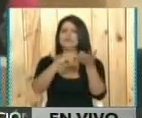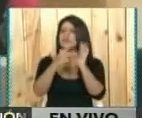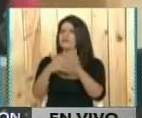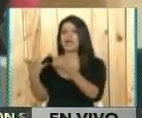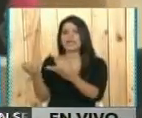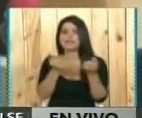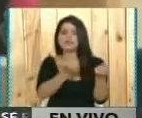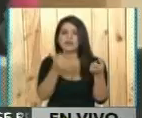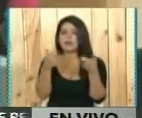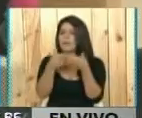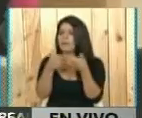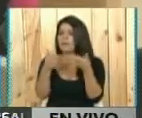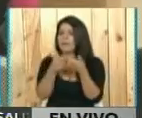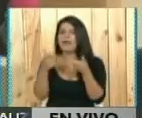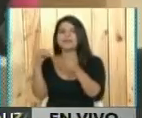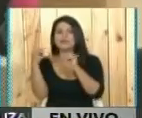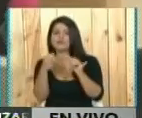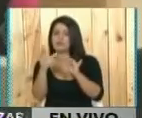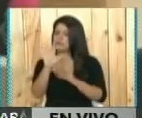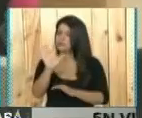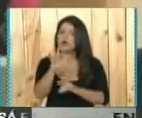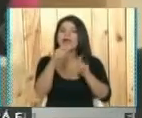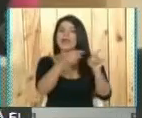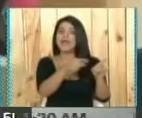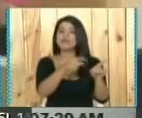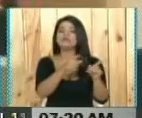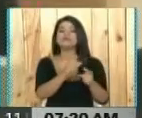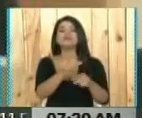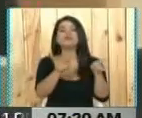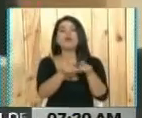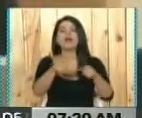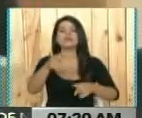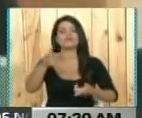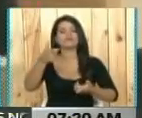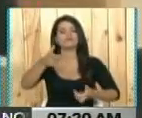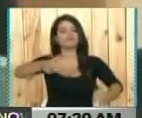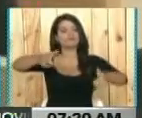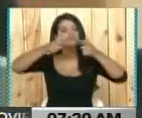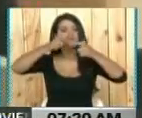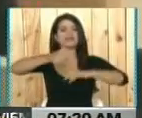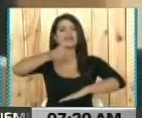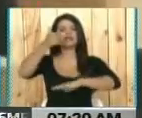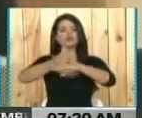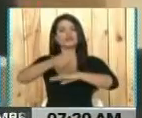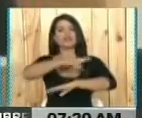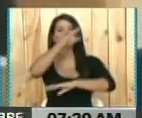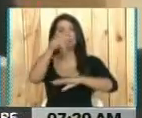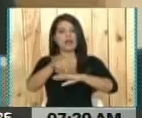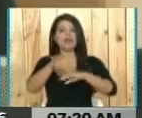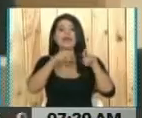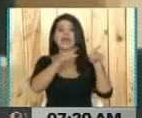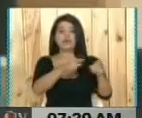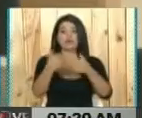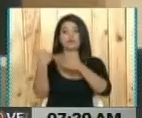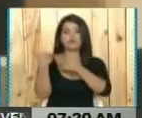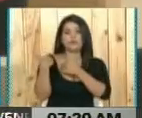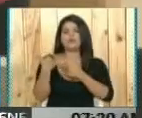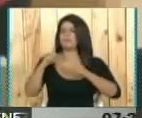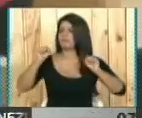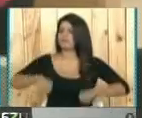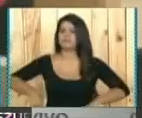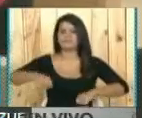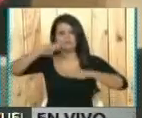de conflictos individuales, es el gran árbitro nacional garantizador de la paz social y del Estado de Derecho, ya que